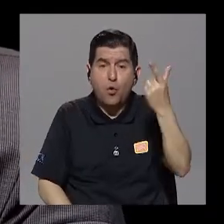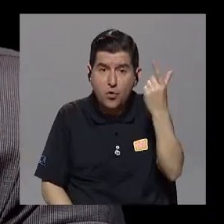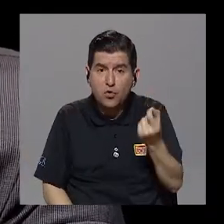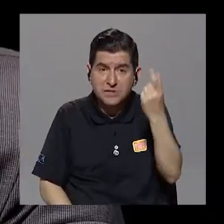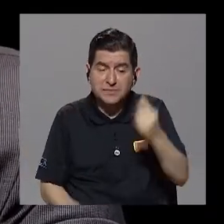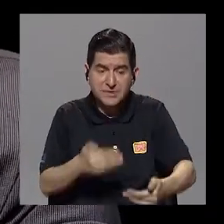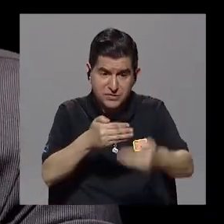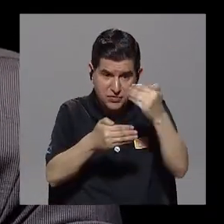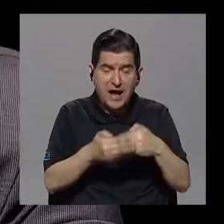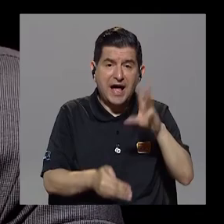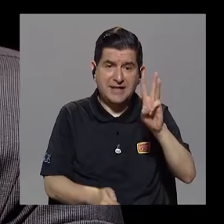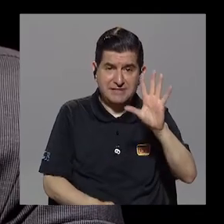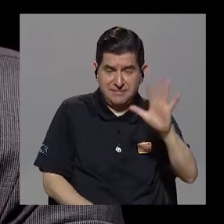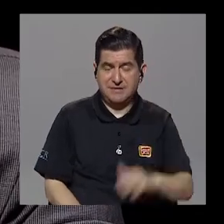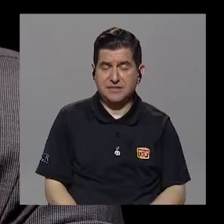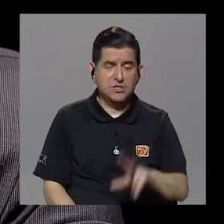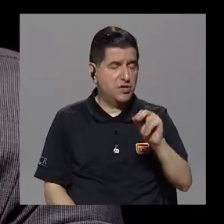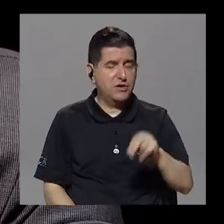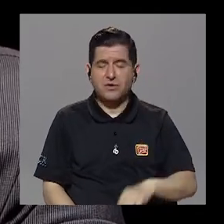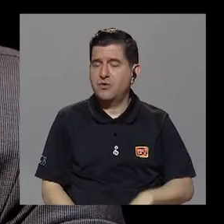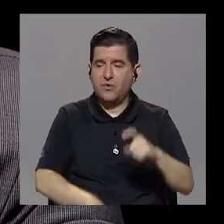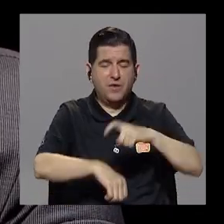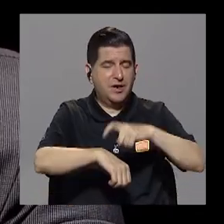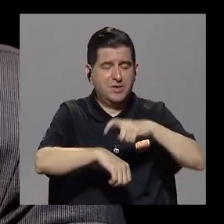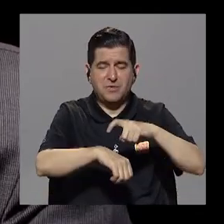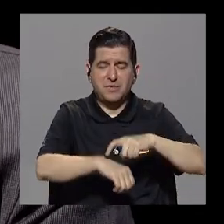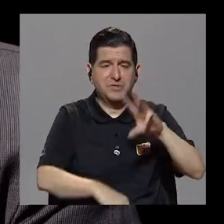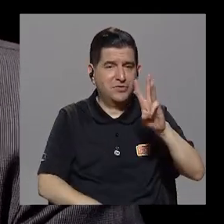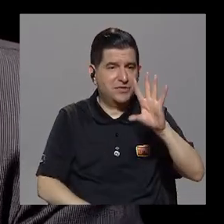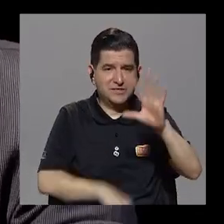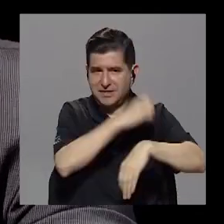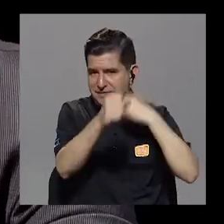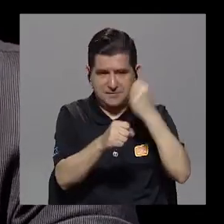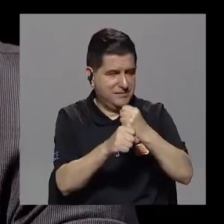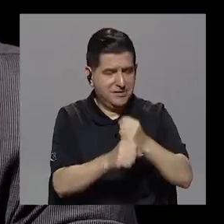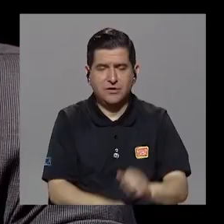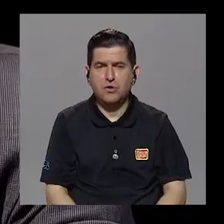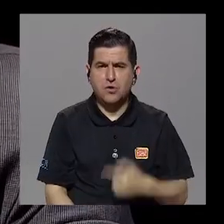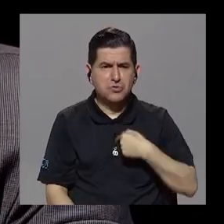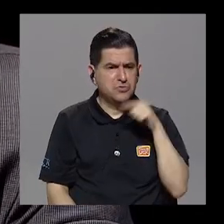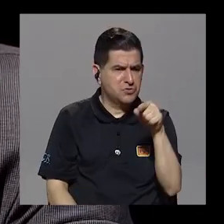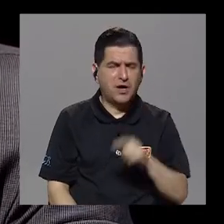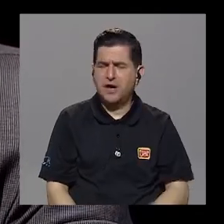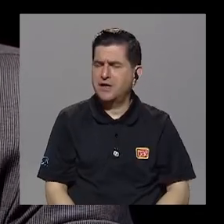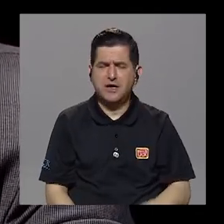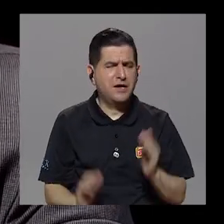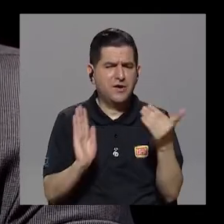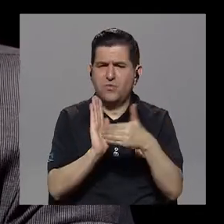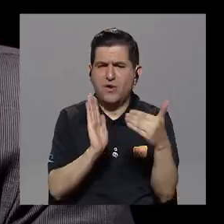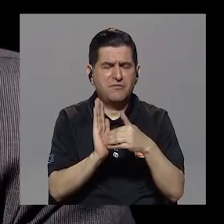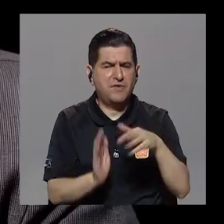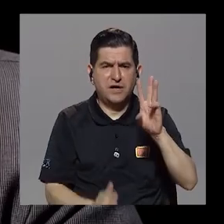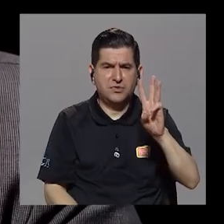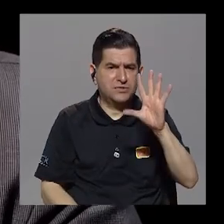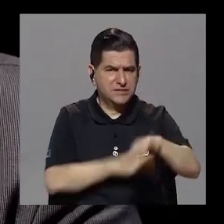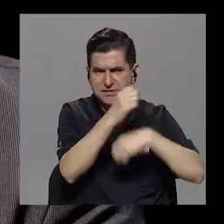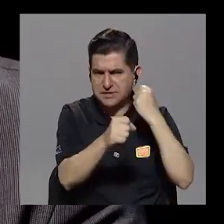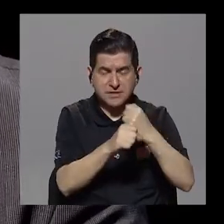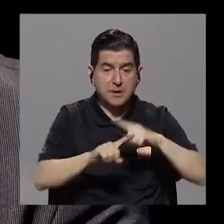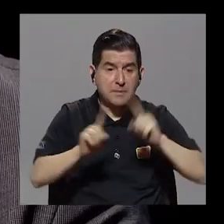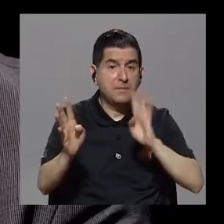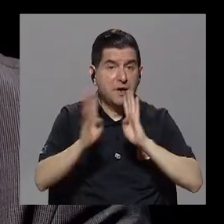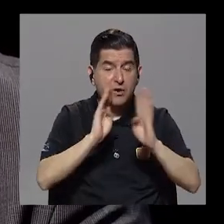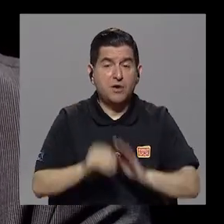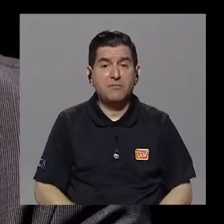pensionando antes de 6.5, no se están pensionando a los 6.5. Entonces yo lo que digo es, yo no tocaría el 6.5 todavía, pero tenemos que hablar